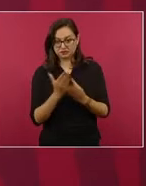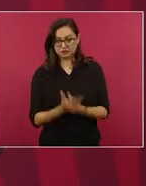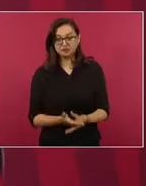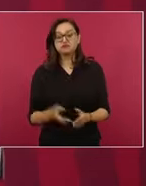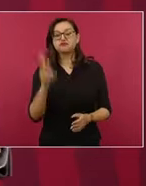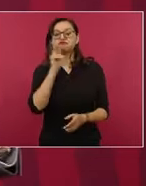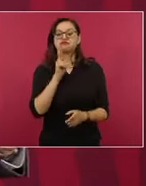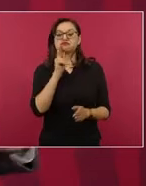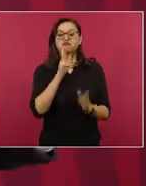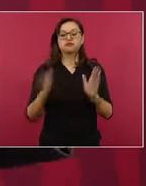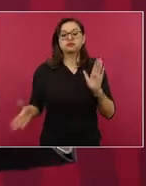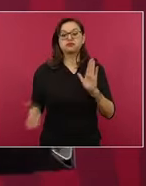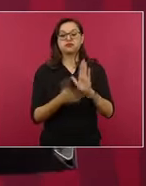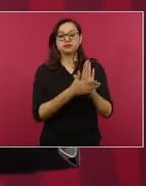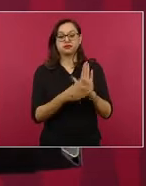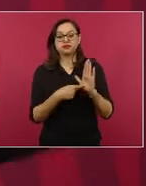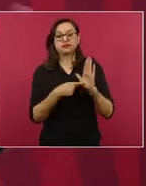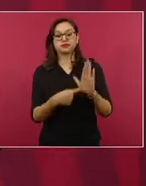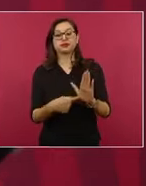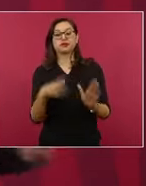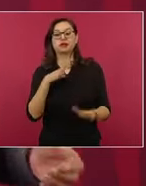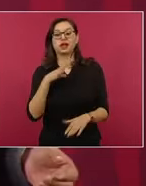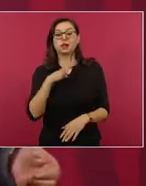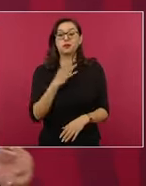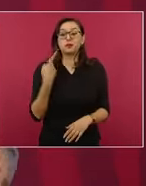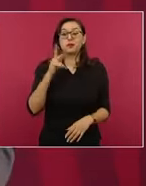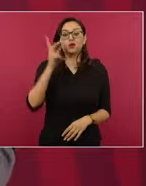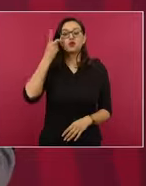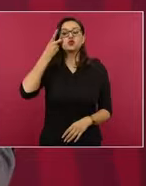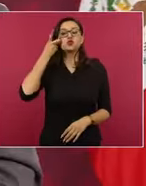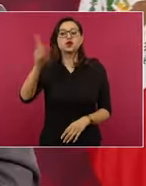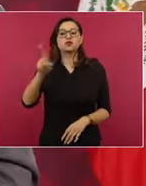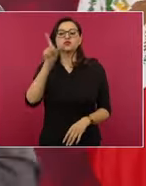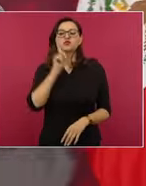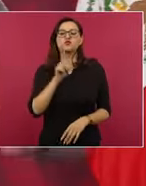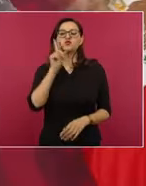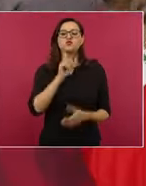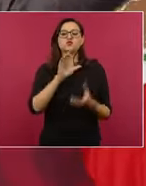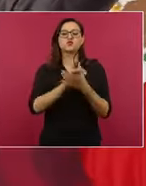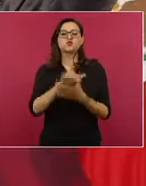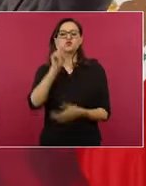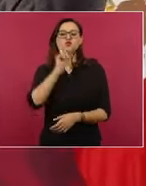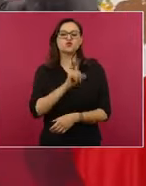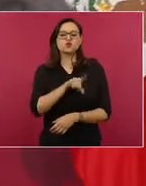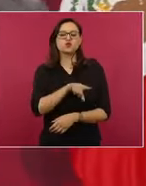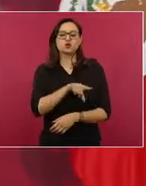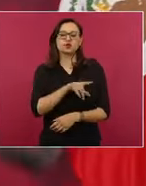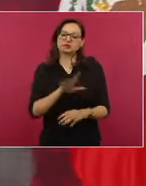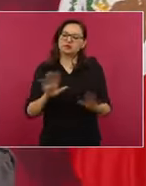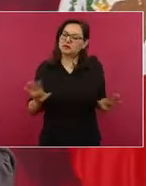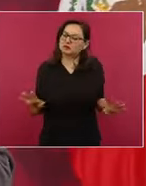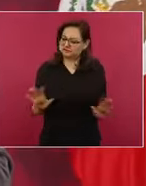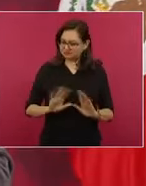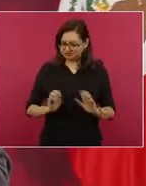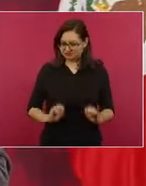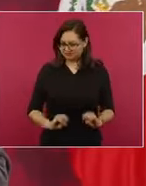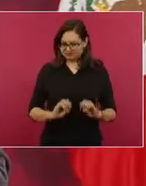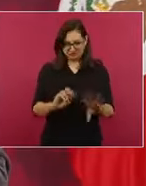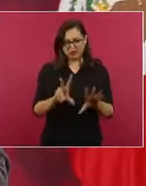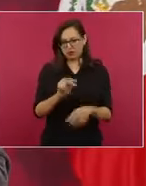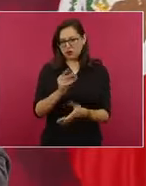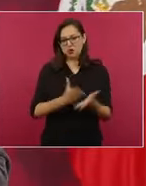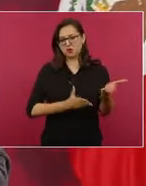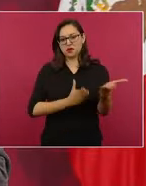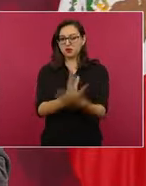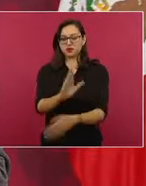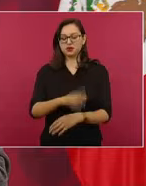Pero ahí es su esposa, de ahí no me meto.